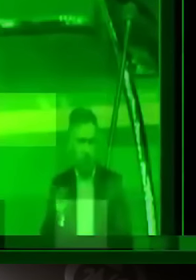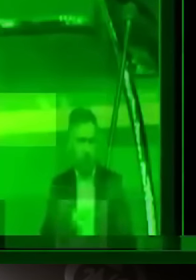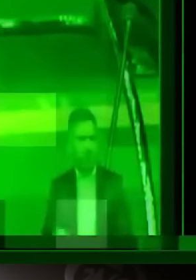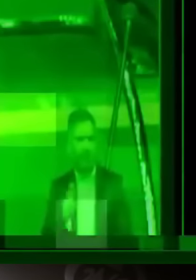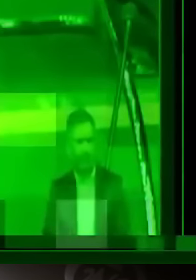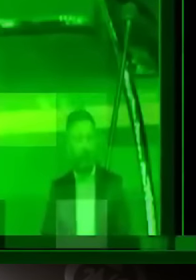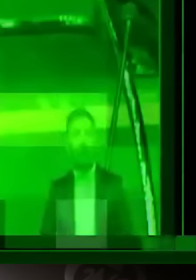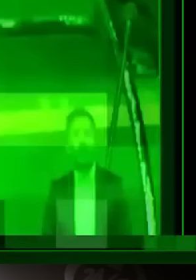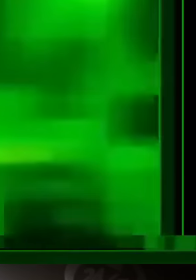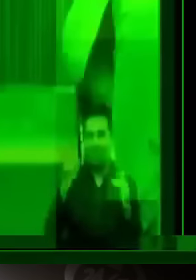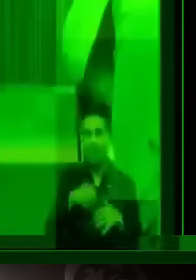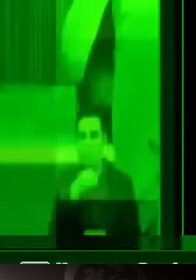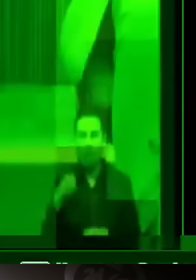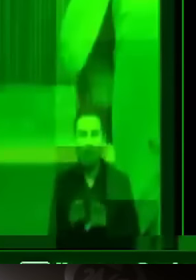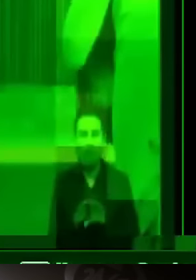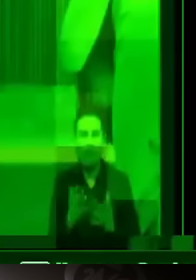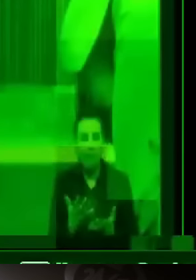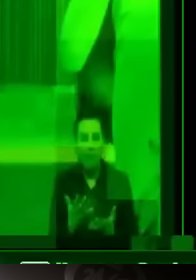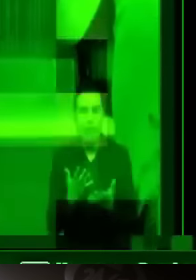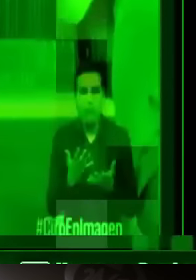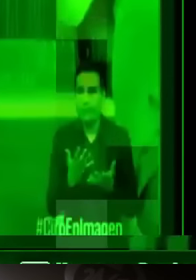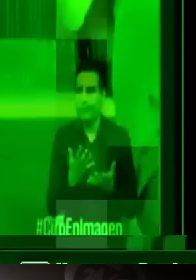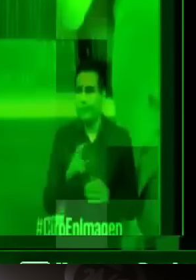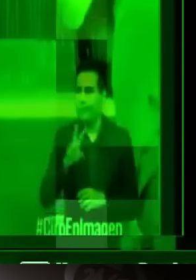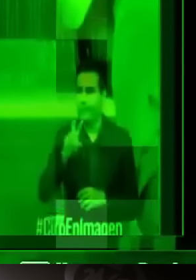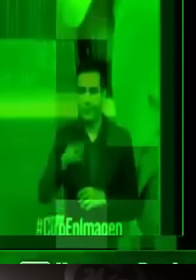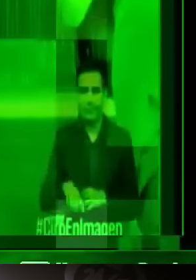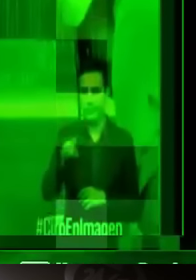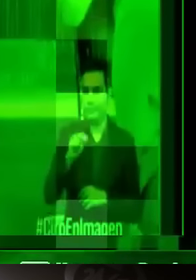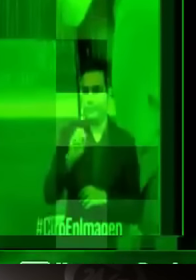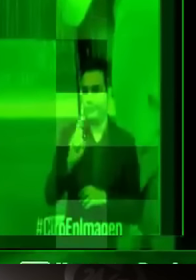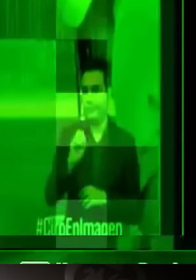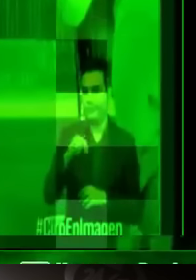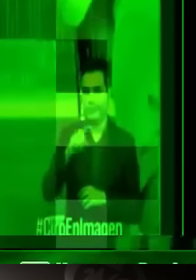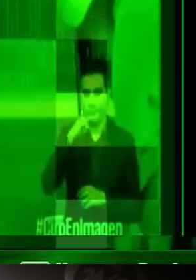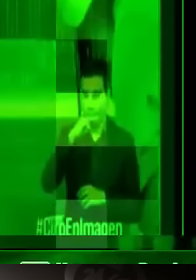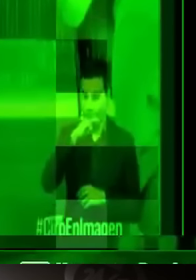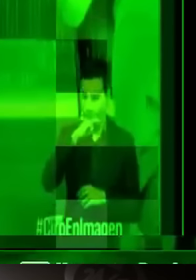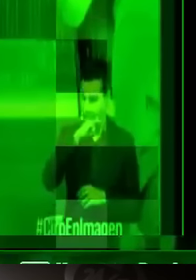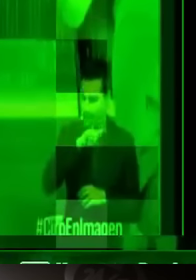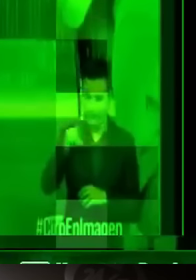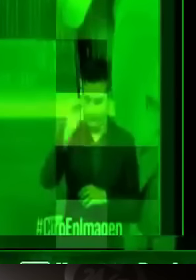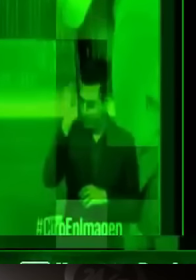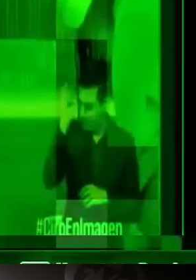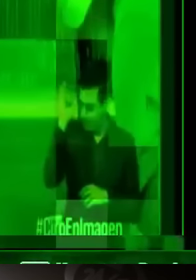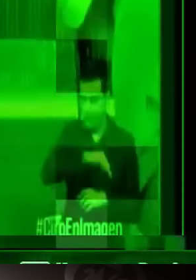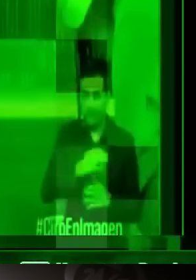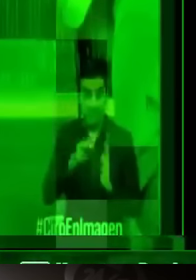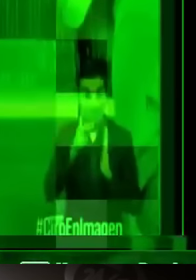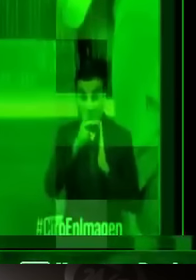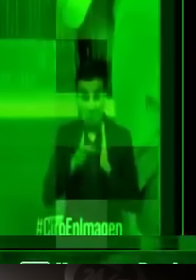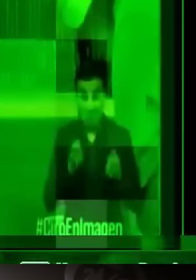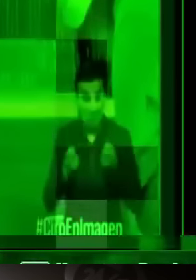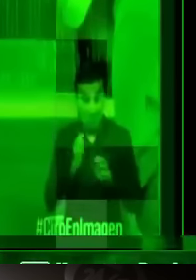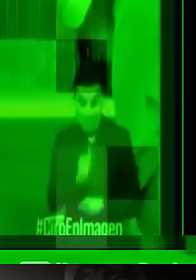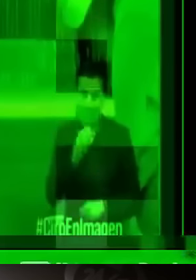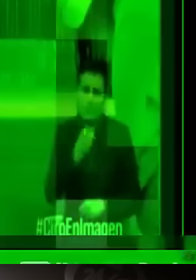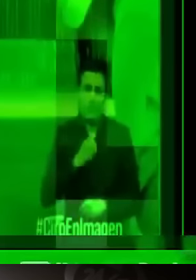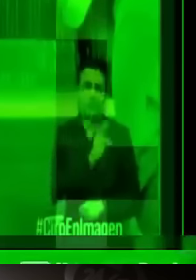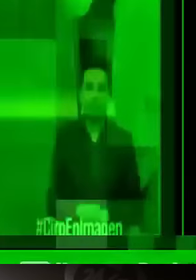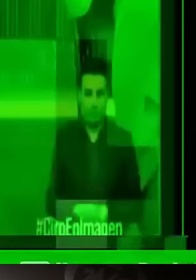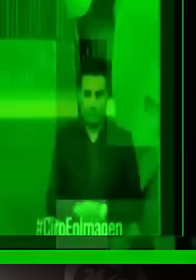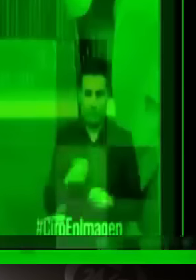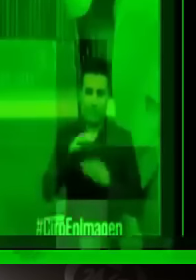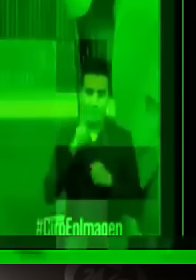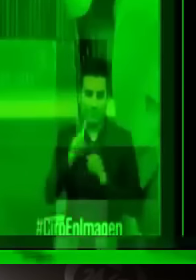que hay una elección de Estado. Y para ver la hipocresía del farsante de Noroña, porque en esos términos me voy a referir a él, si no se hace aquí control del reglamento, pues habrá que referirse así de este